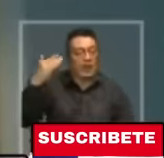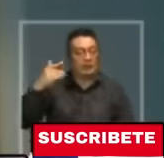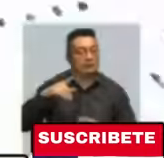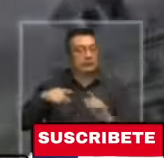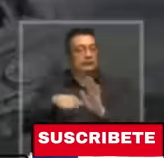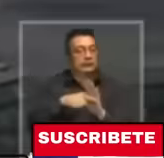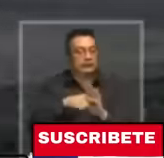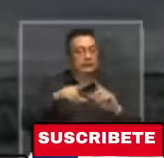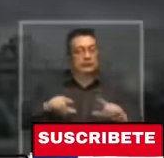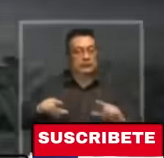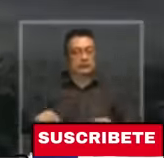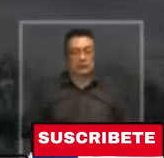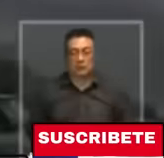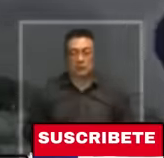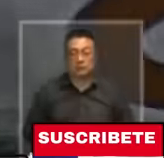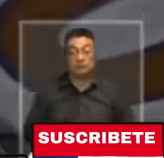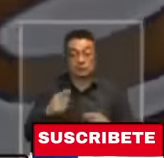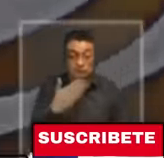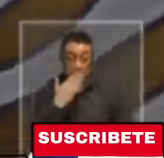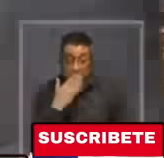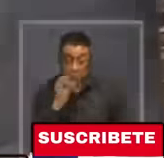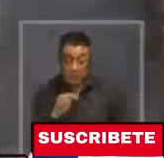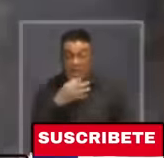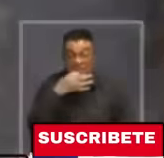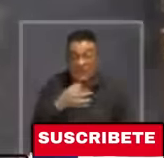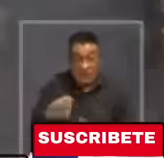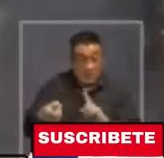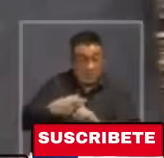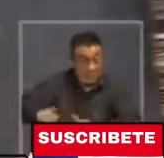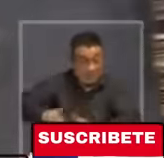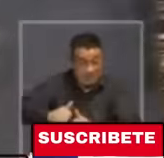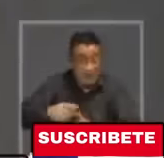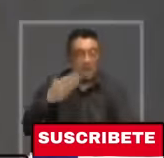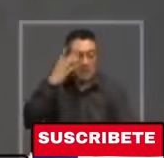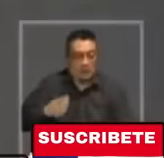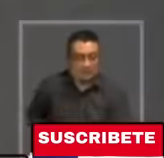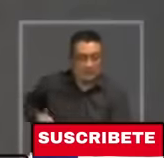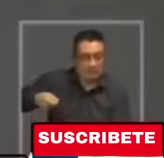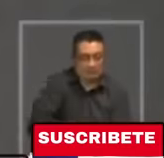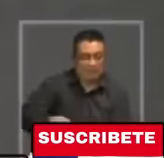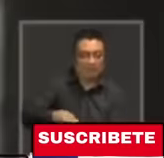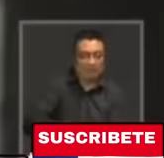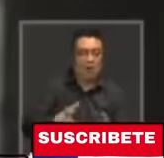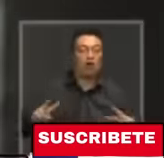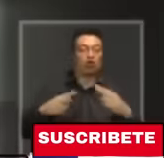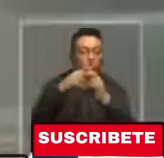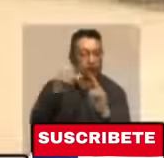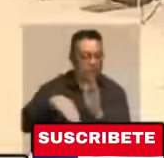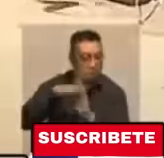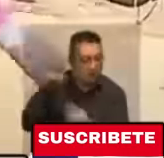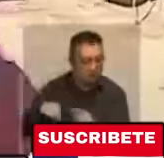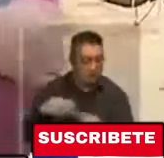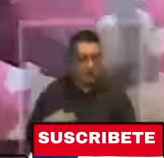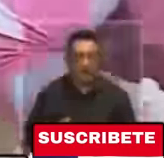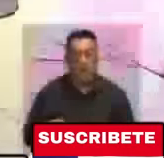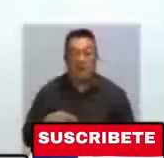meses anteriores según el experto el desafío está en la inversión y principalmente en el sector de la construcción Habrá